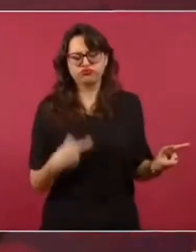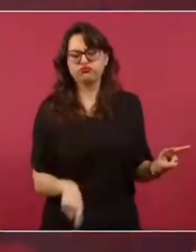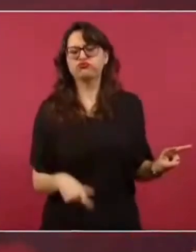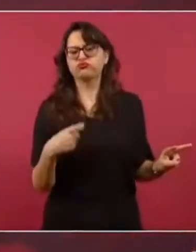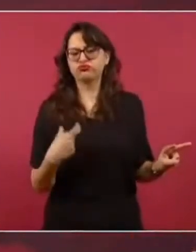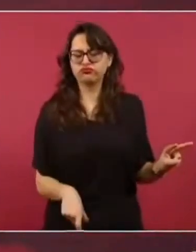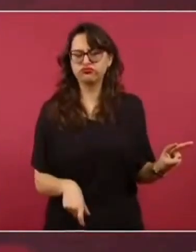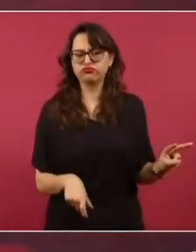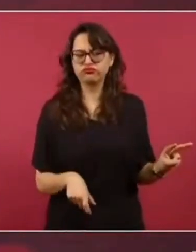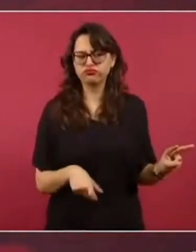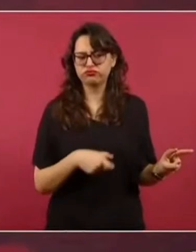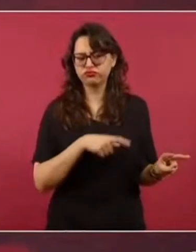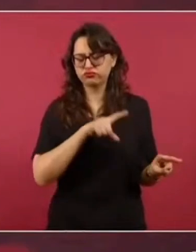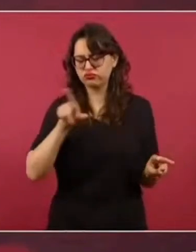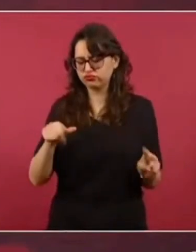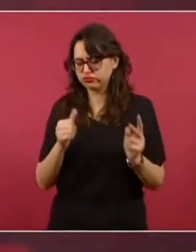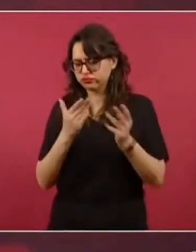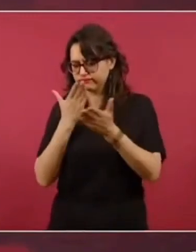se